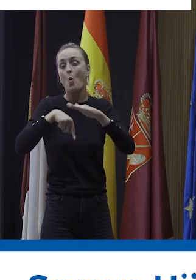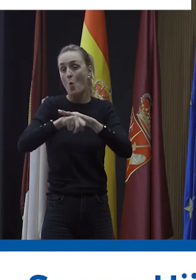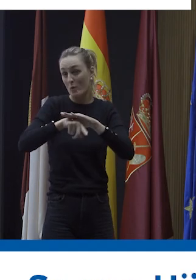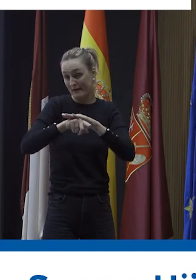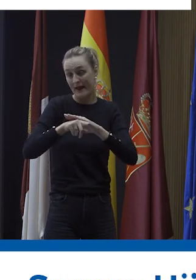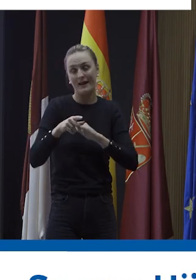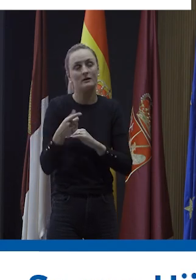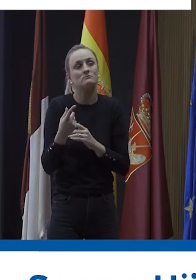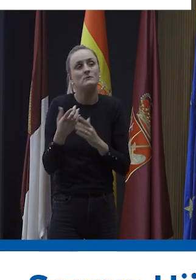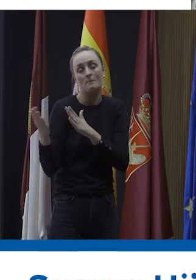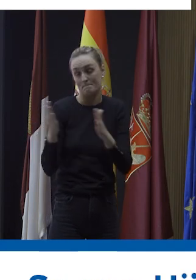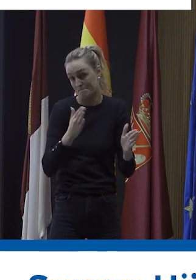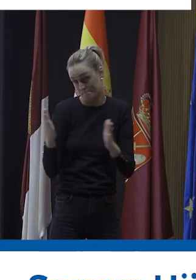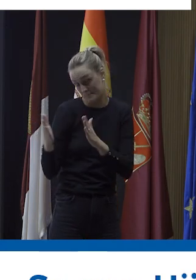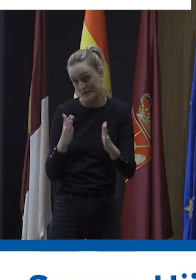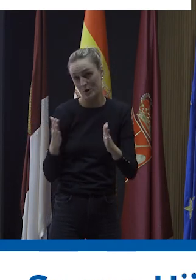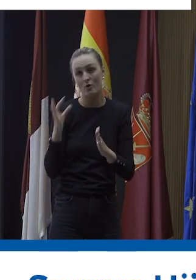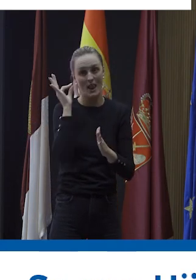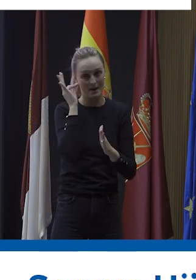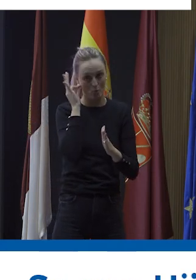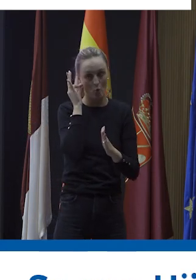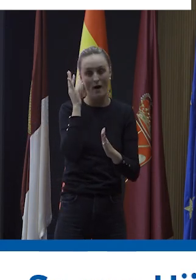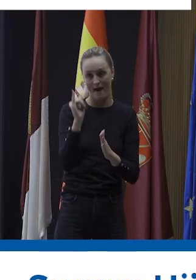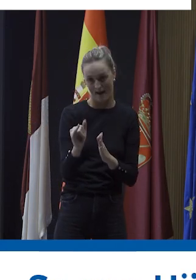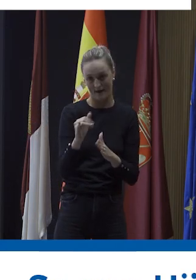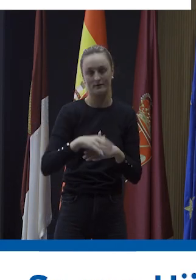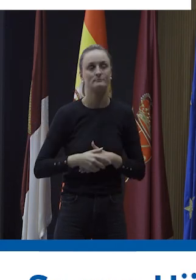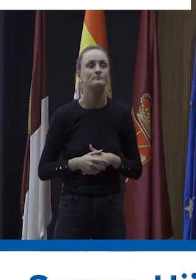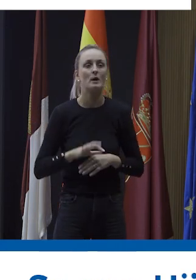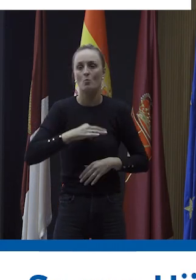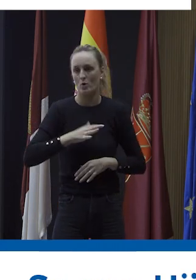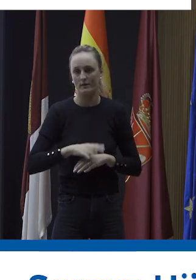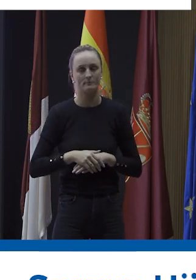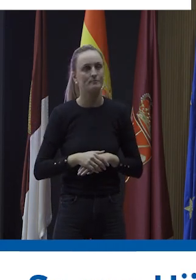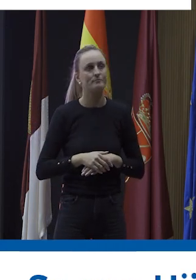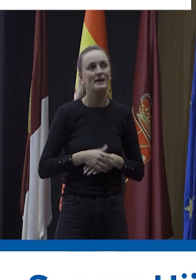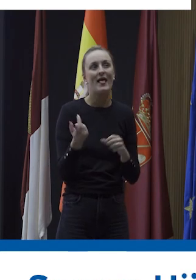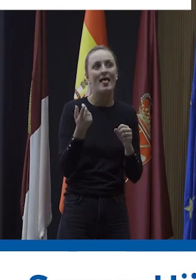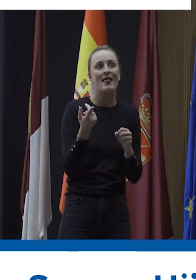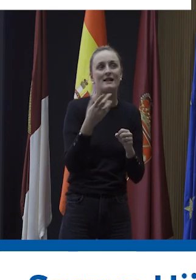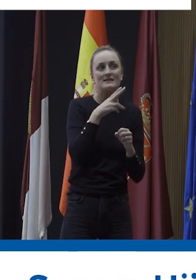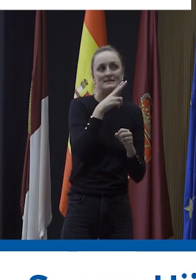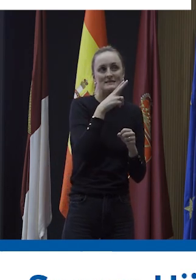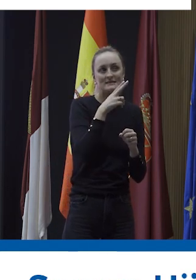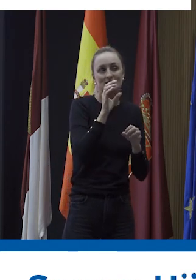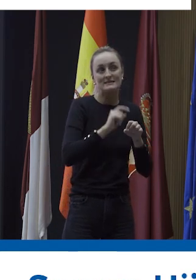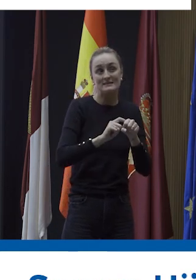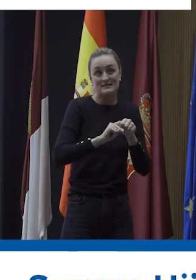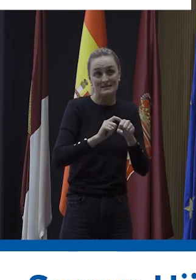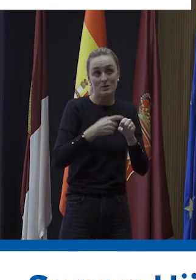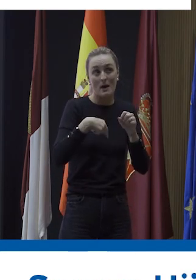o en un periodo de tiempo en la mujer, ¿vale? ¿Qué síntomas vaginales nos podemos encontrar? Pues sequedad